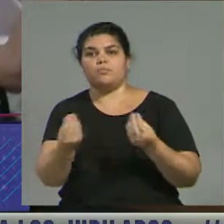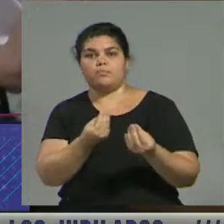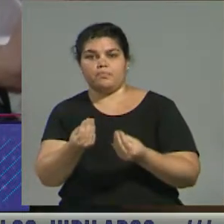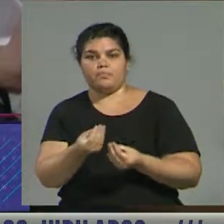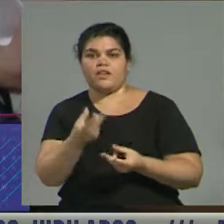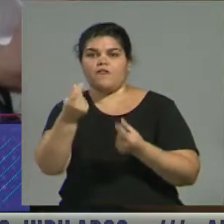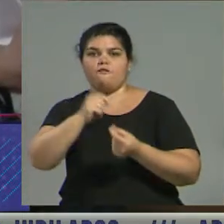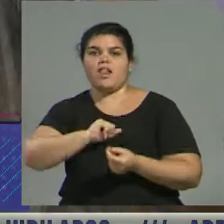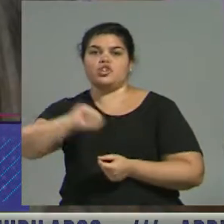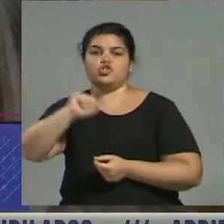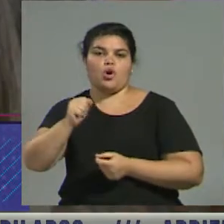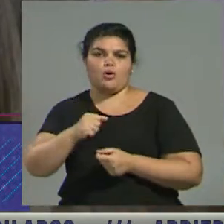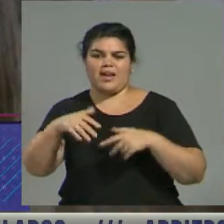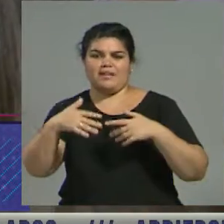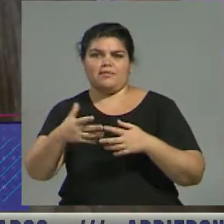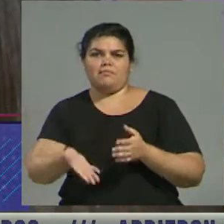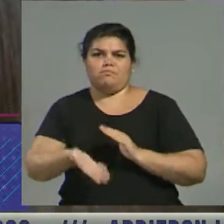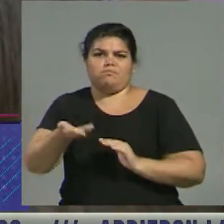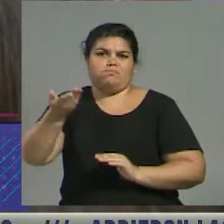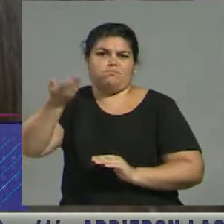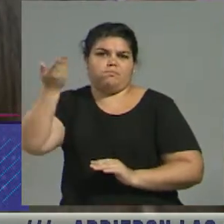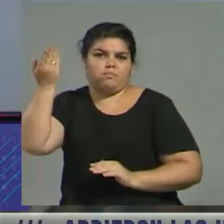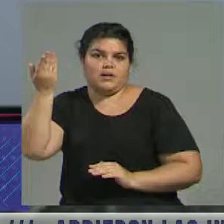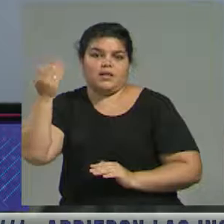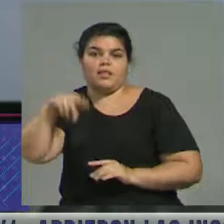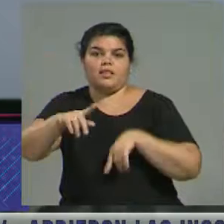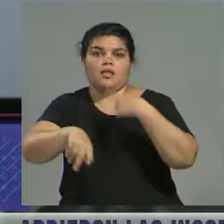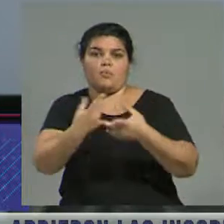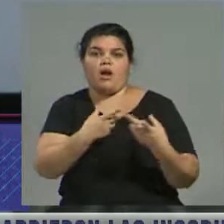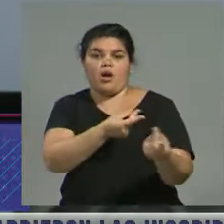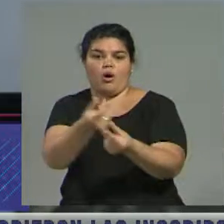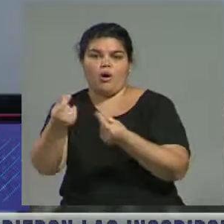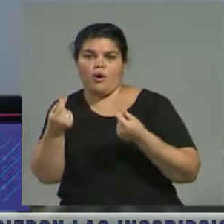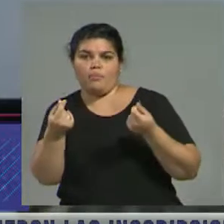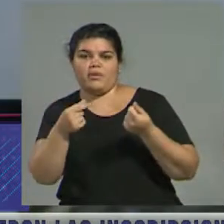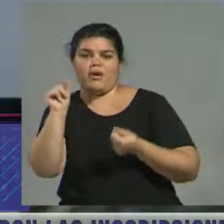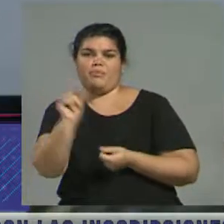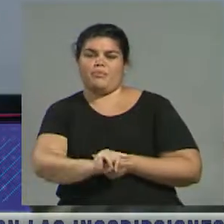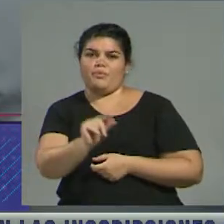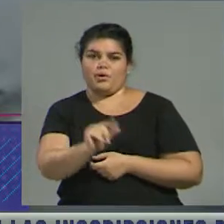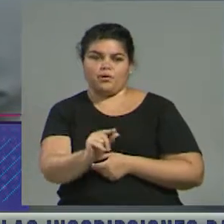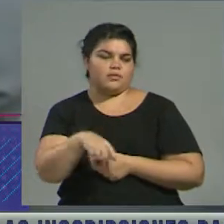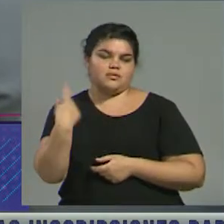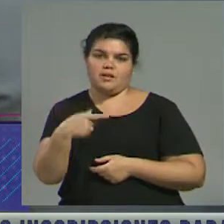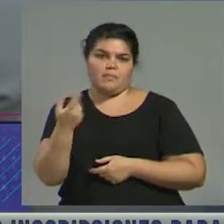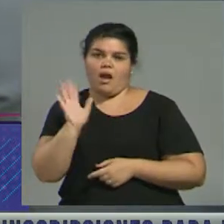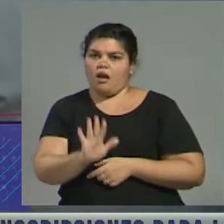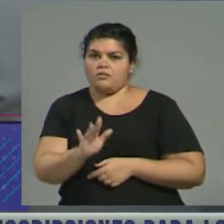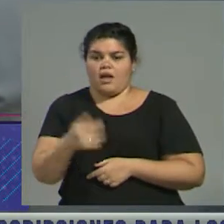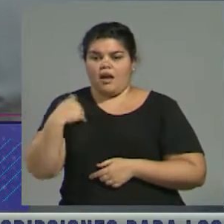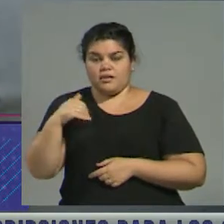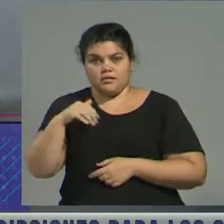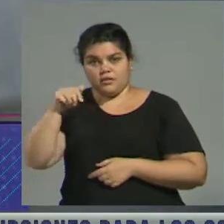corre mucho más rápido y evidentemente el poder de compra se desvaloriza considerablemente. Eso se ha dado históricamente en la Argentina y es lo que